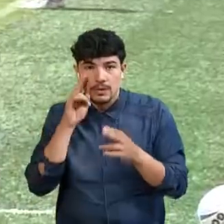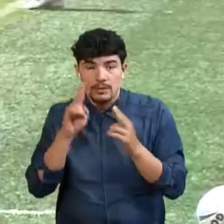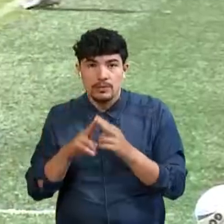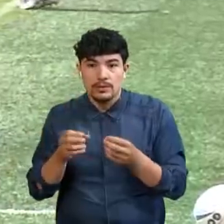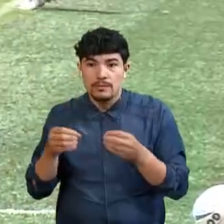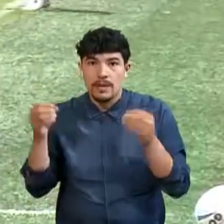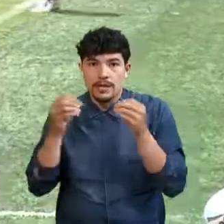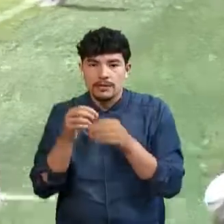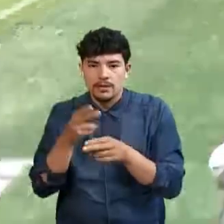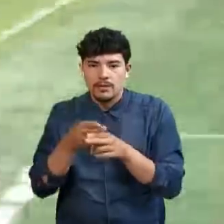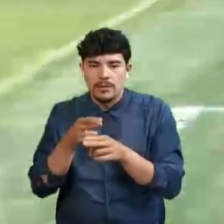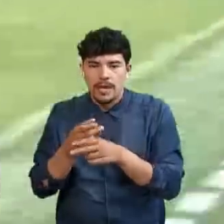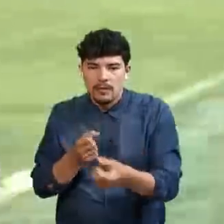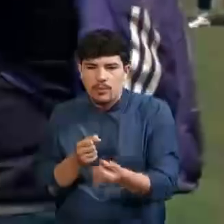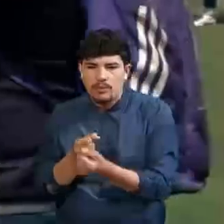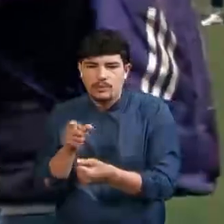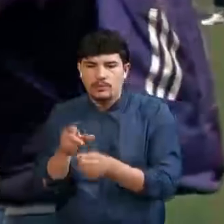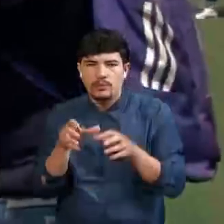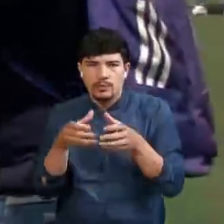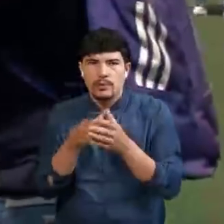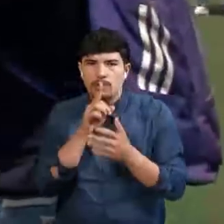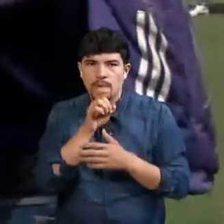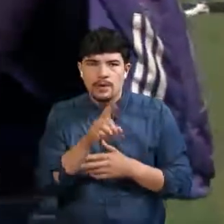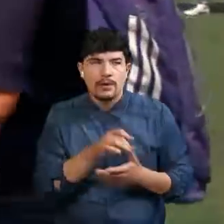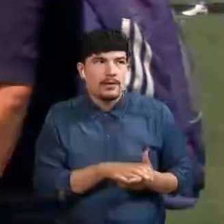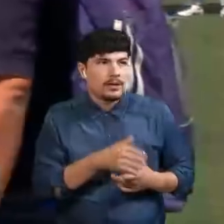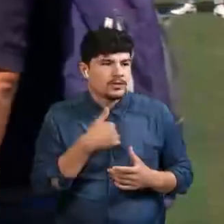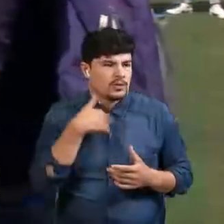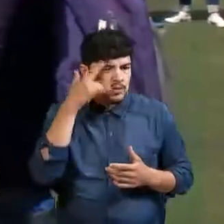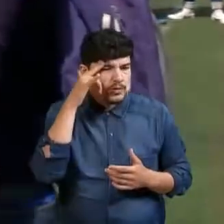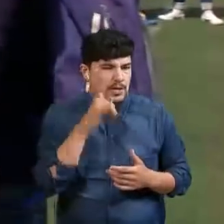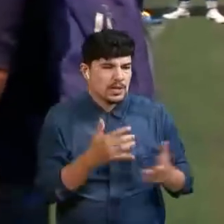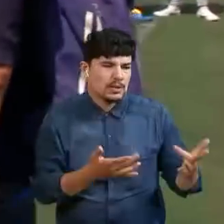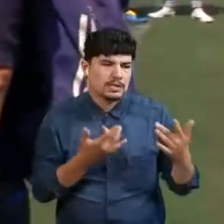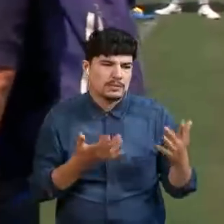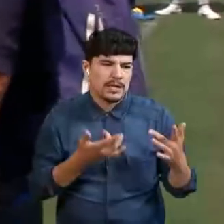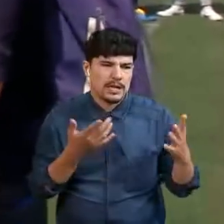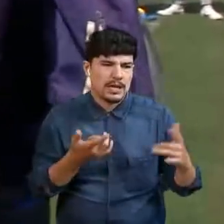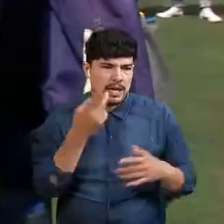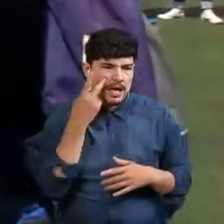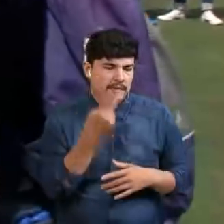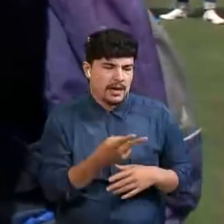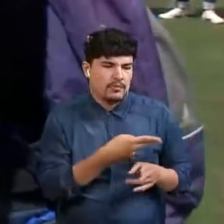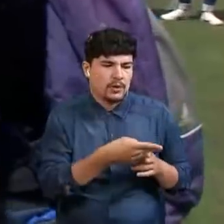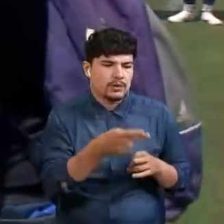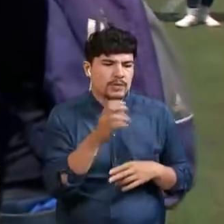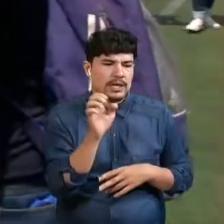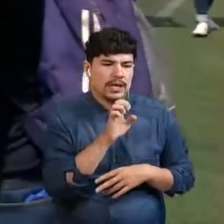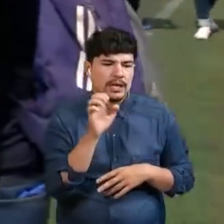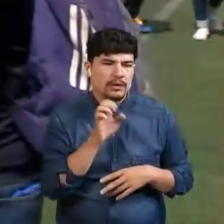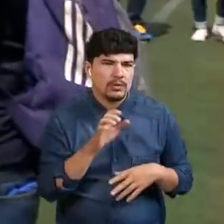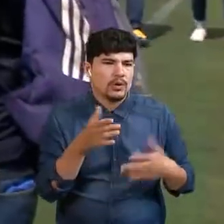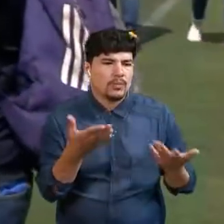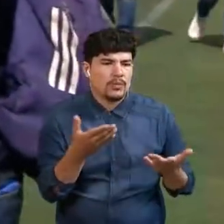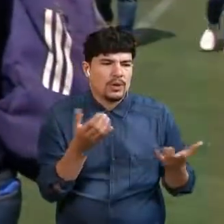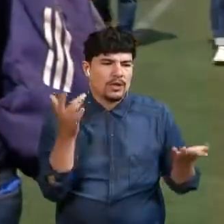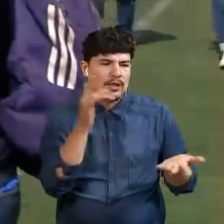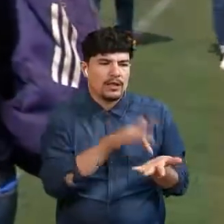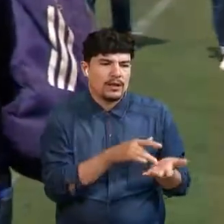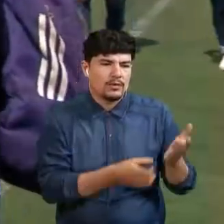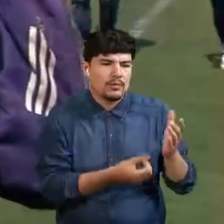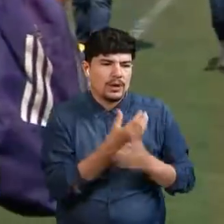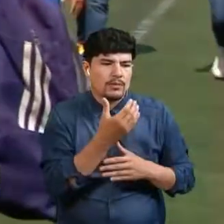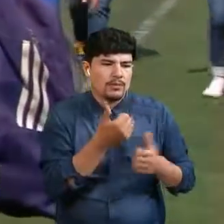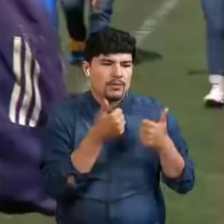nombres de refuerzos en el club leopardo creo que hay que esperar a ver abrirán enero que lleguen buenos refuerzos